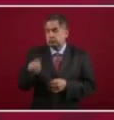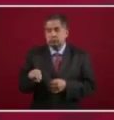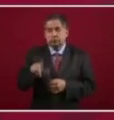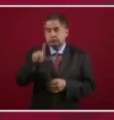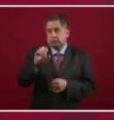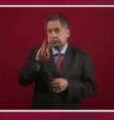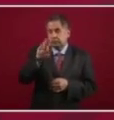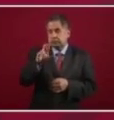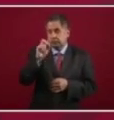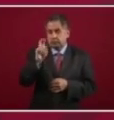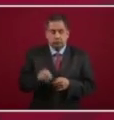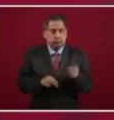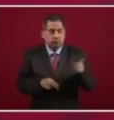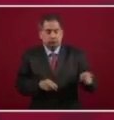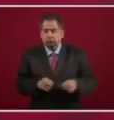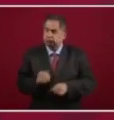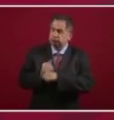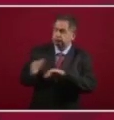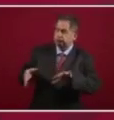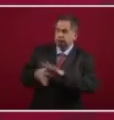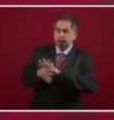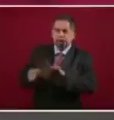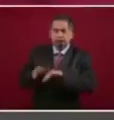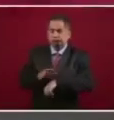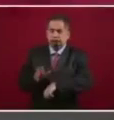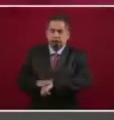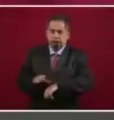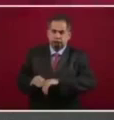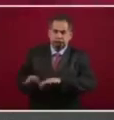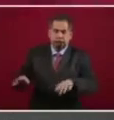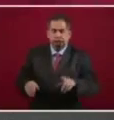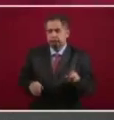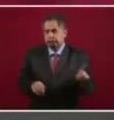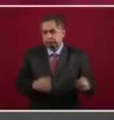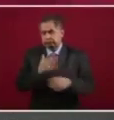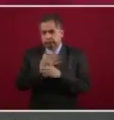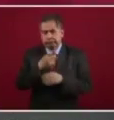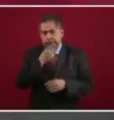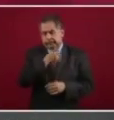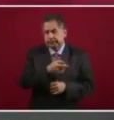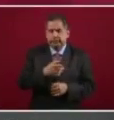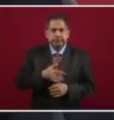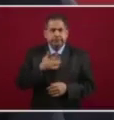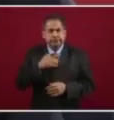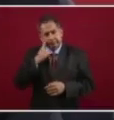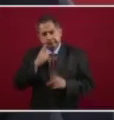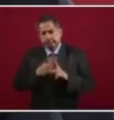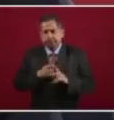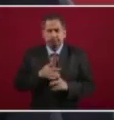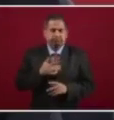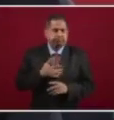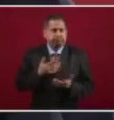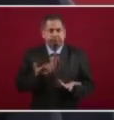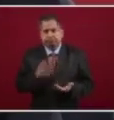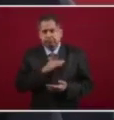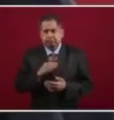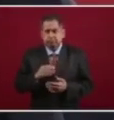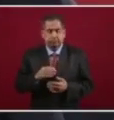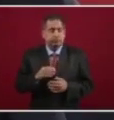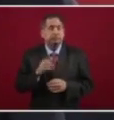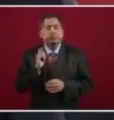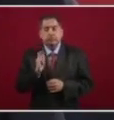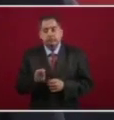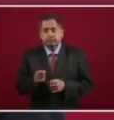ha informado que estima que los acontecimientos no